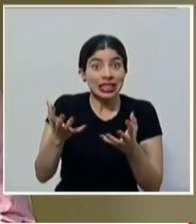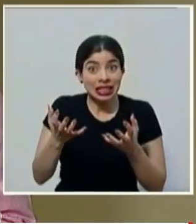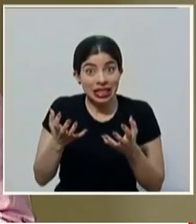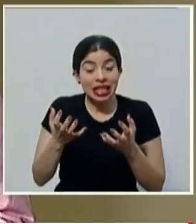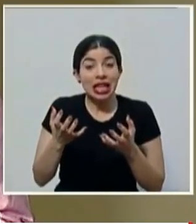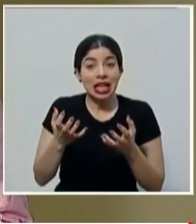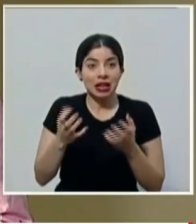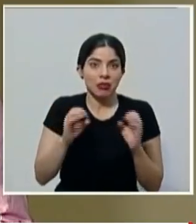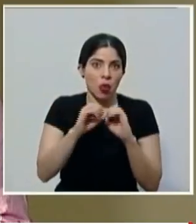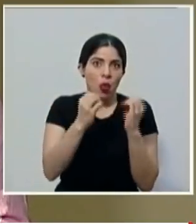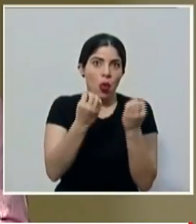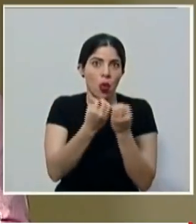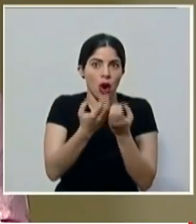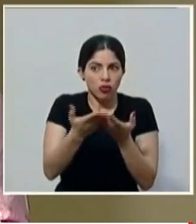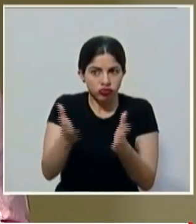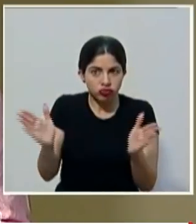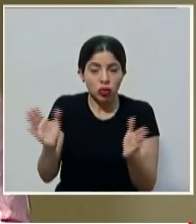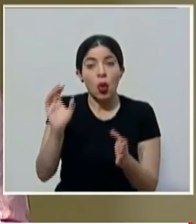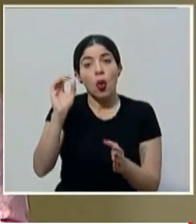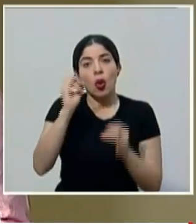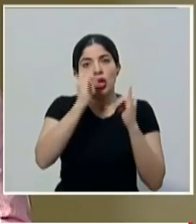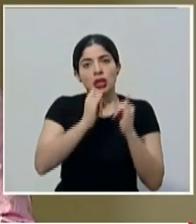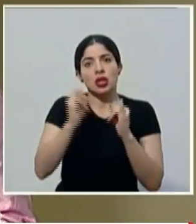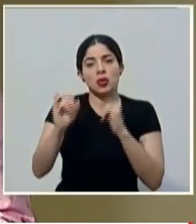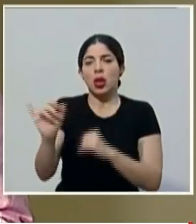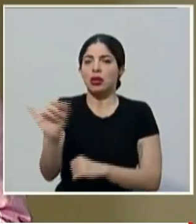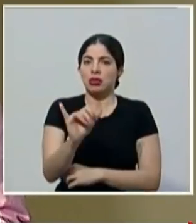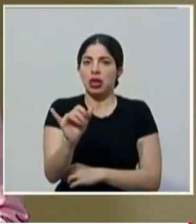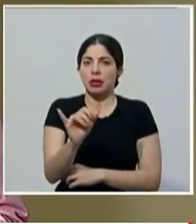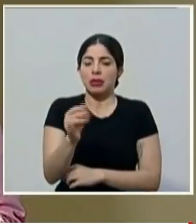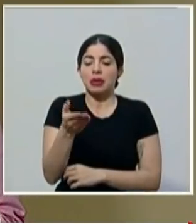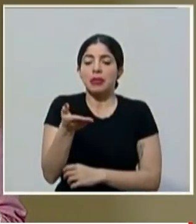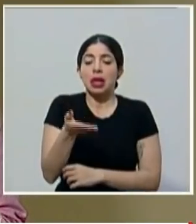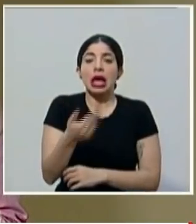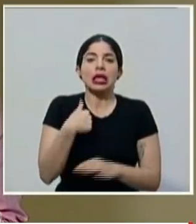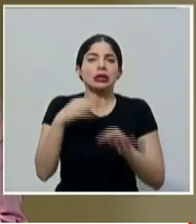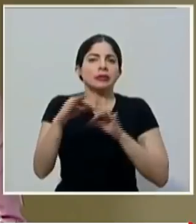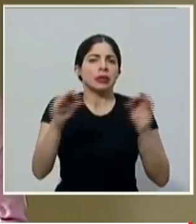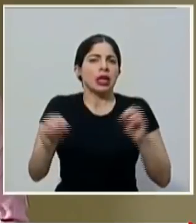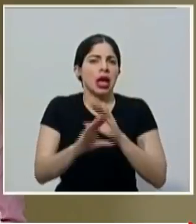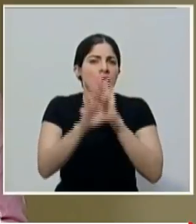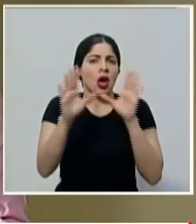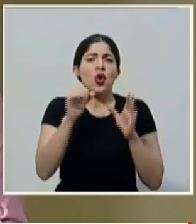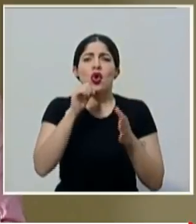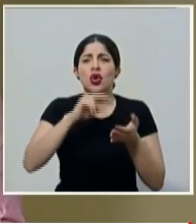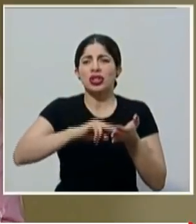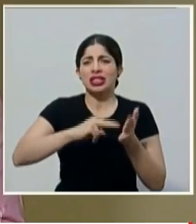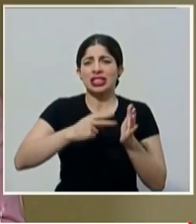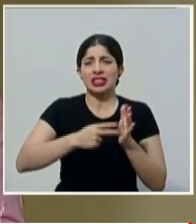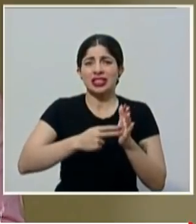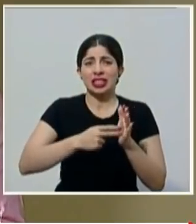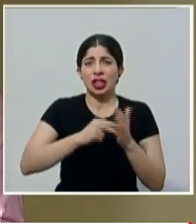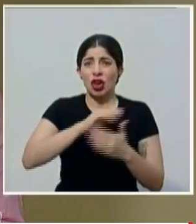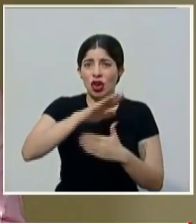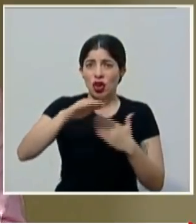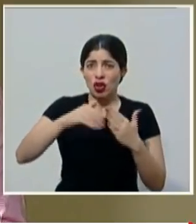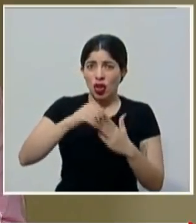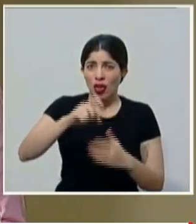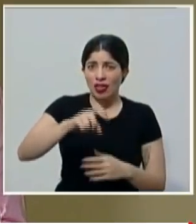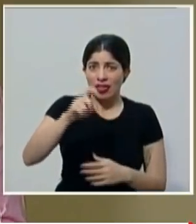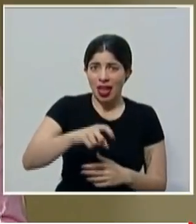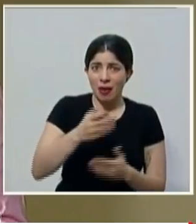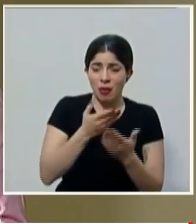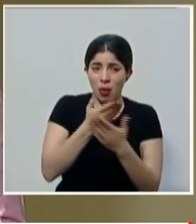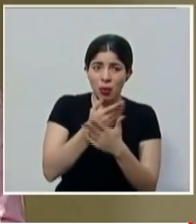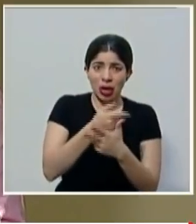hacer, como organizaciones o a título personal. Aquí aclaro que no necesariamente tienen que hacerlas en todas. Podría ser que